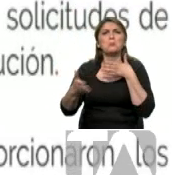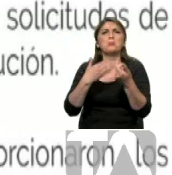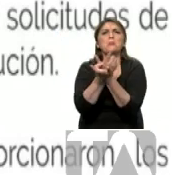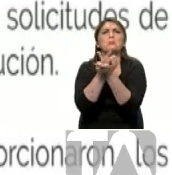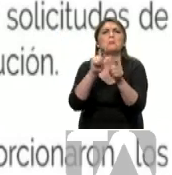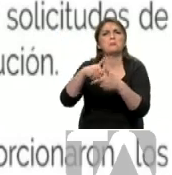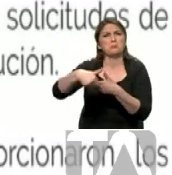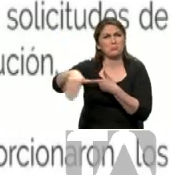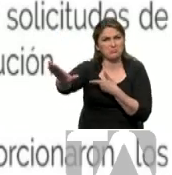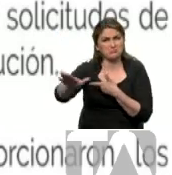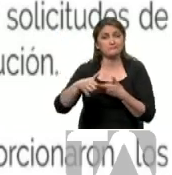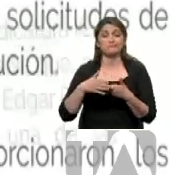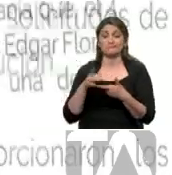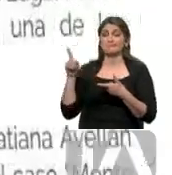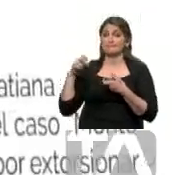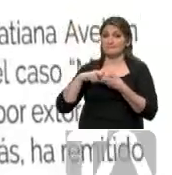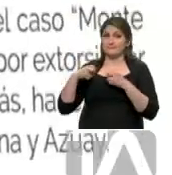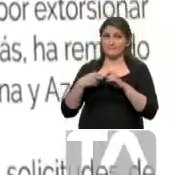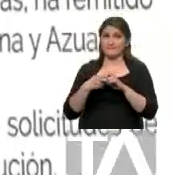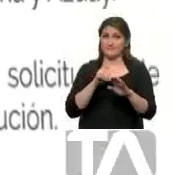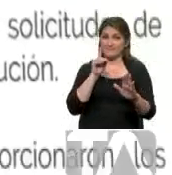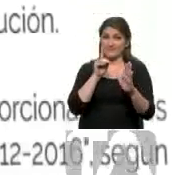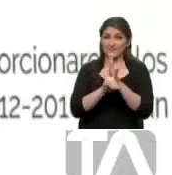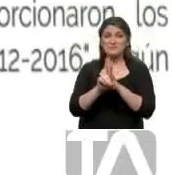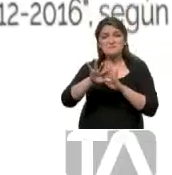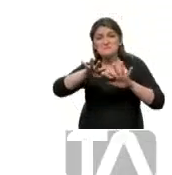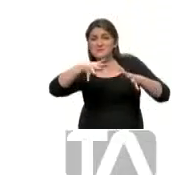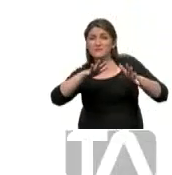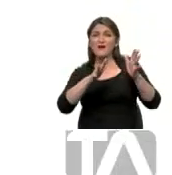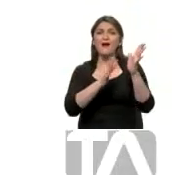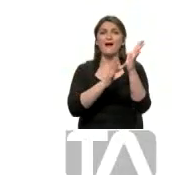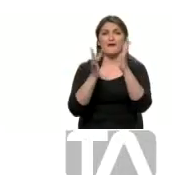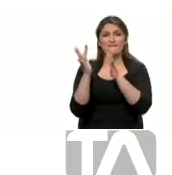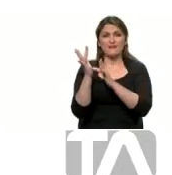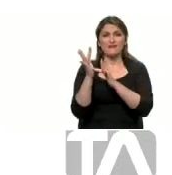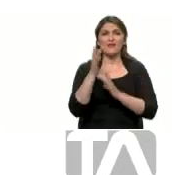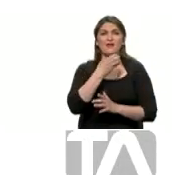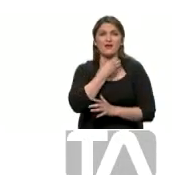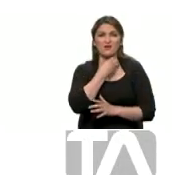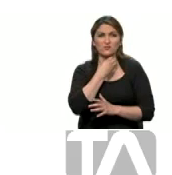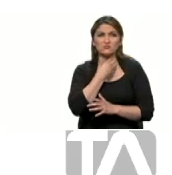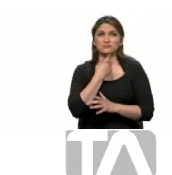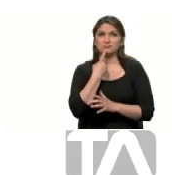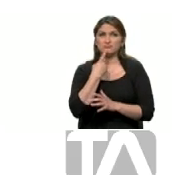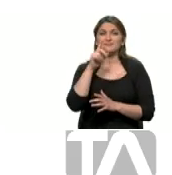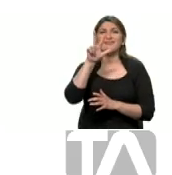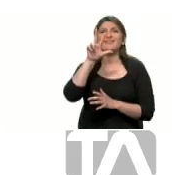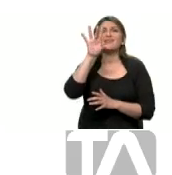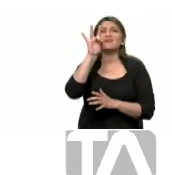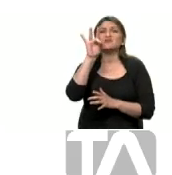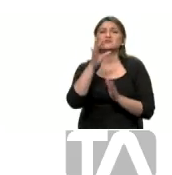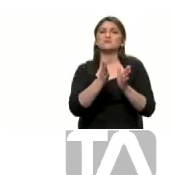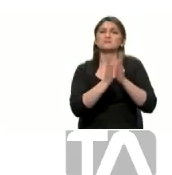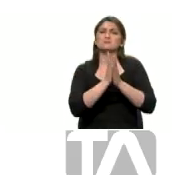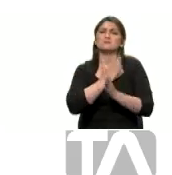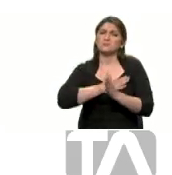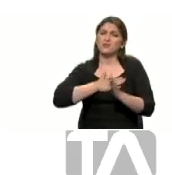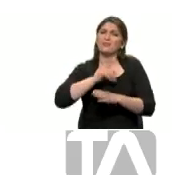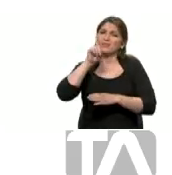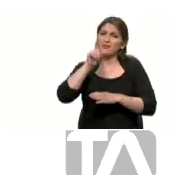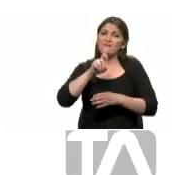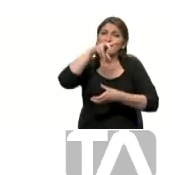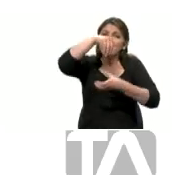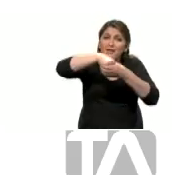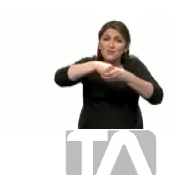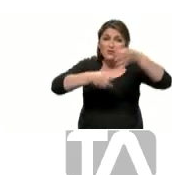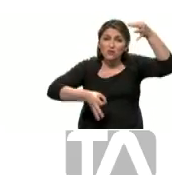de Los Ríos, Santa Elena y Azuay. Y que entre abril y agosto de 2019 se han enviado 38 solicitudes de controles disciplinarios